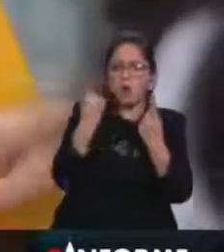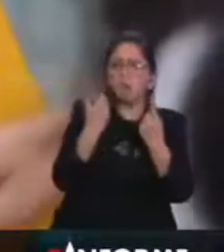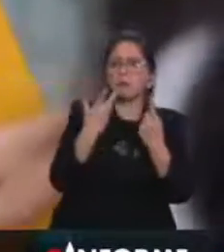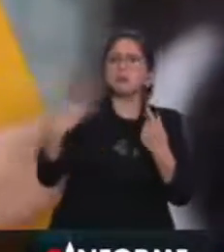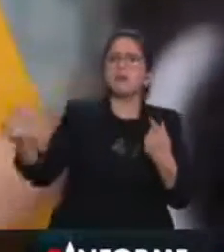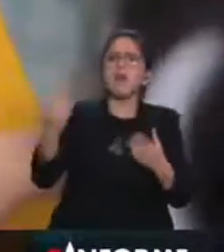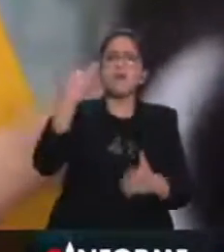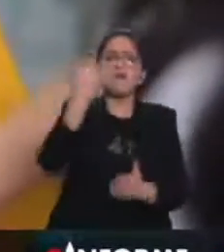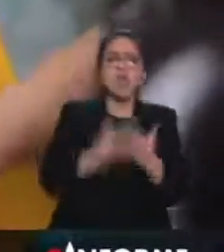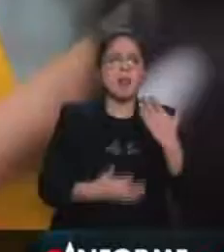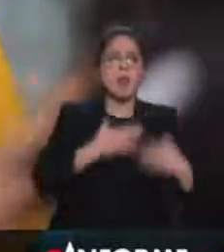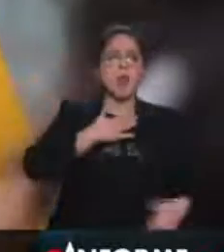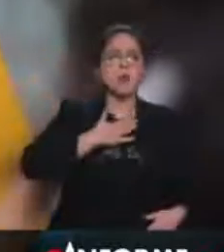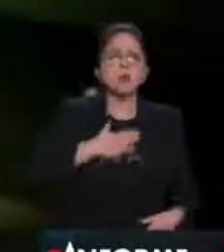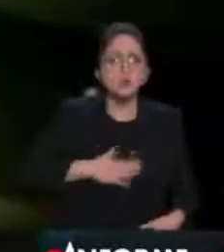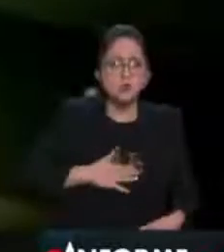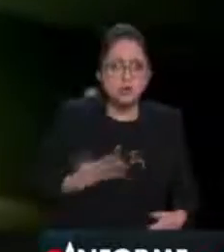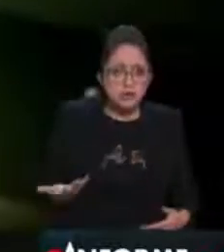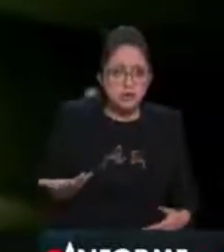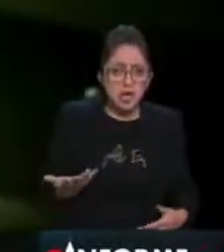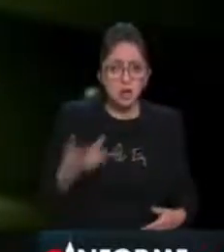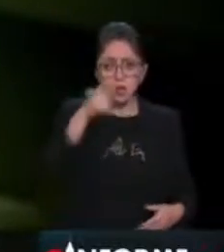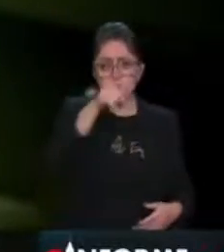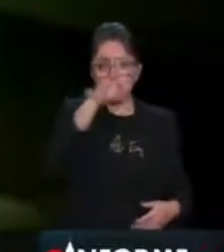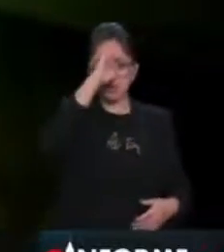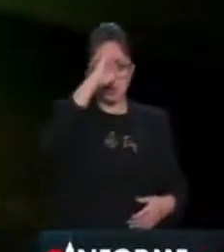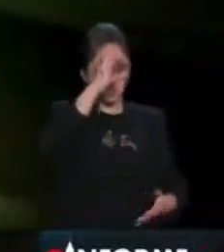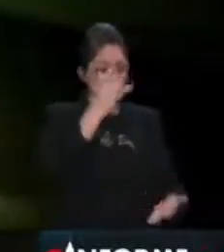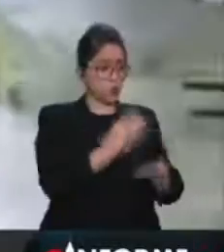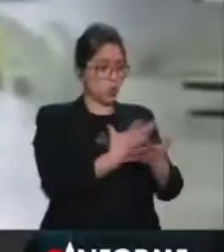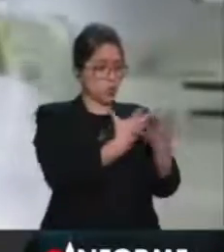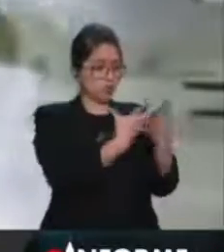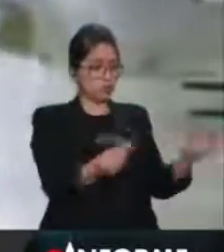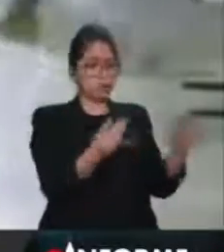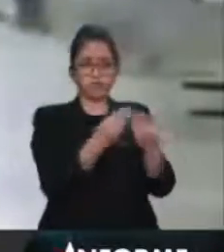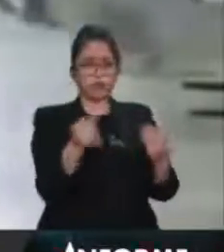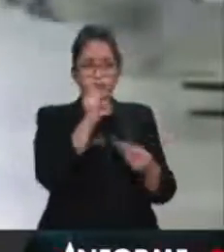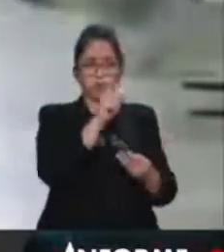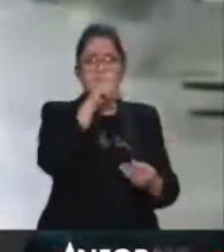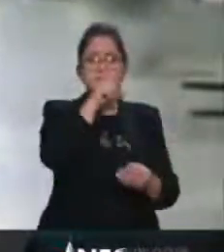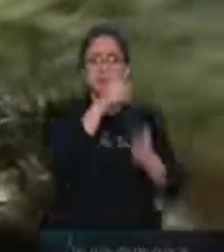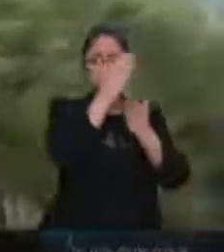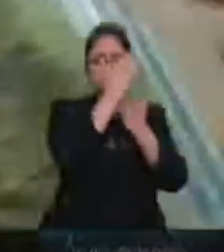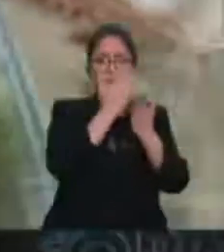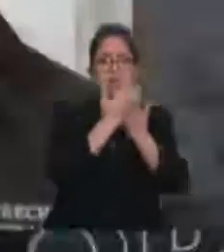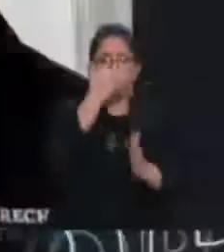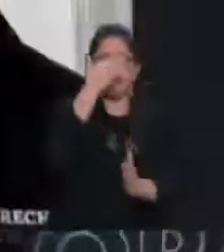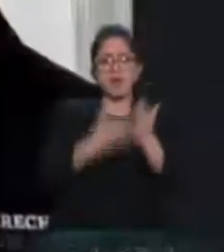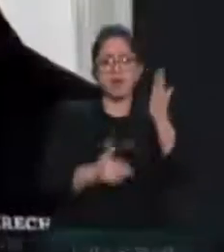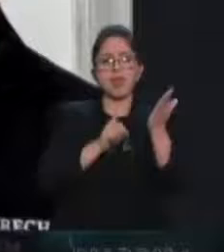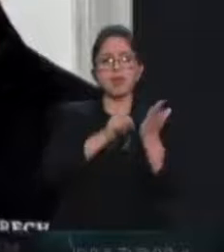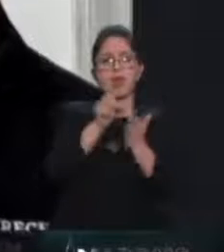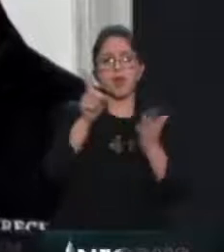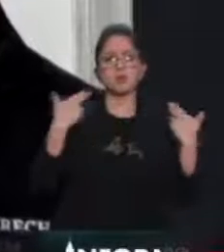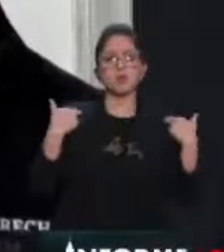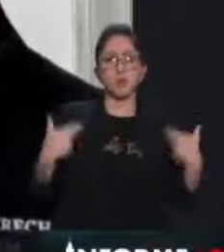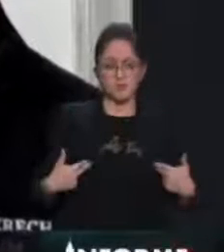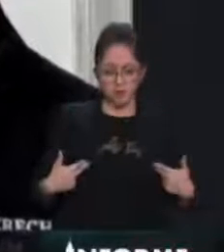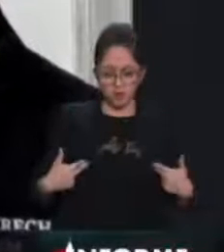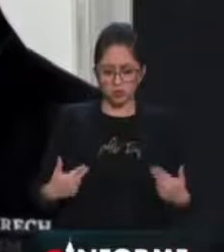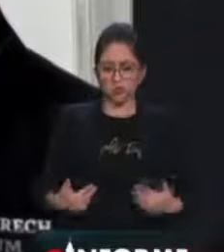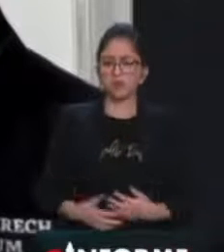no solamente en este fenómeno, sino en otros fenómenos que integran la agenda nacional de los derechos humanos. Enrique, para que quede